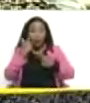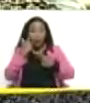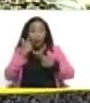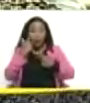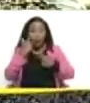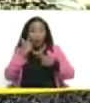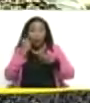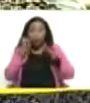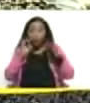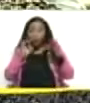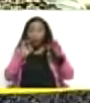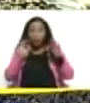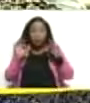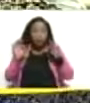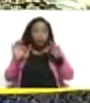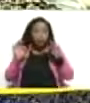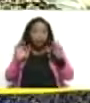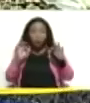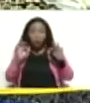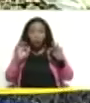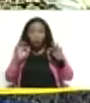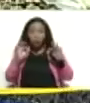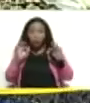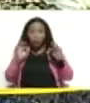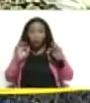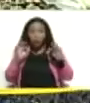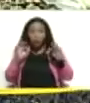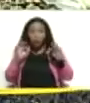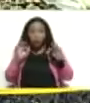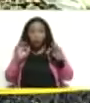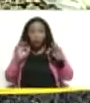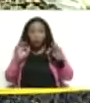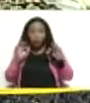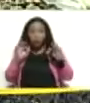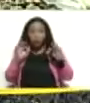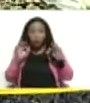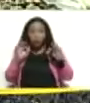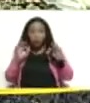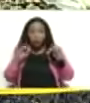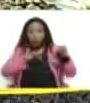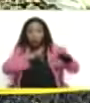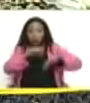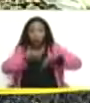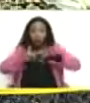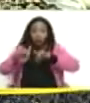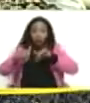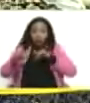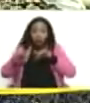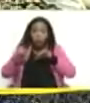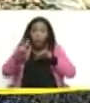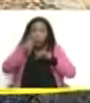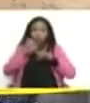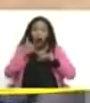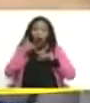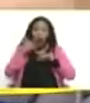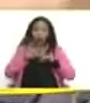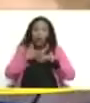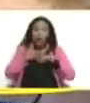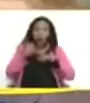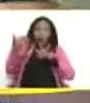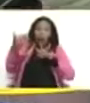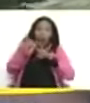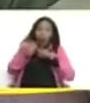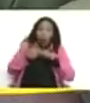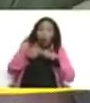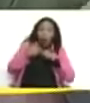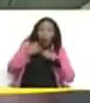pasos, tres pasos, 10 pasos adelante del movimiento del enemigo, del